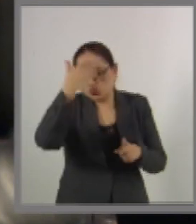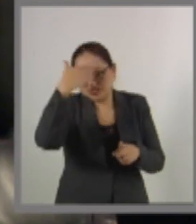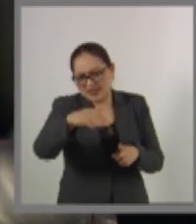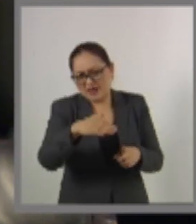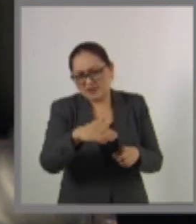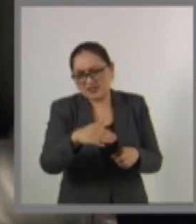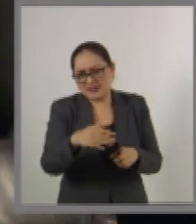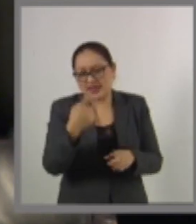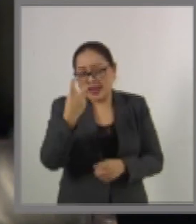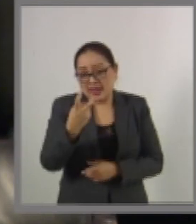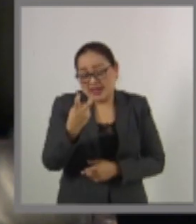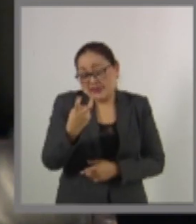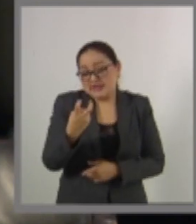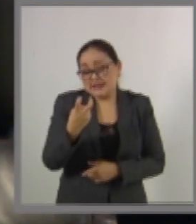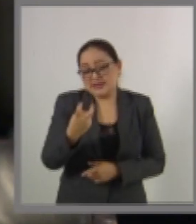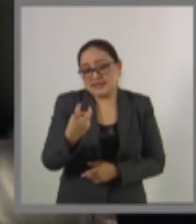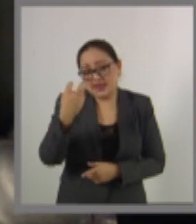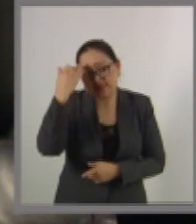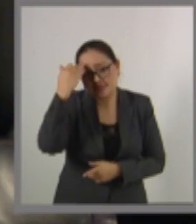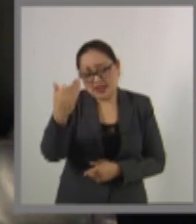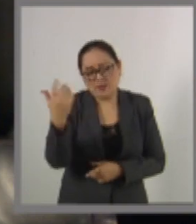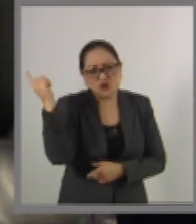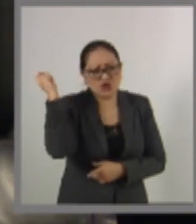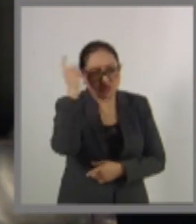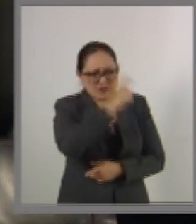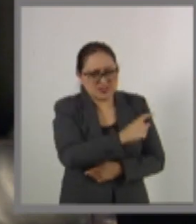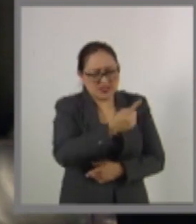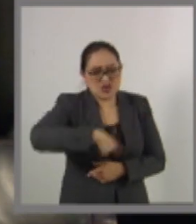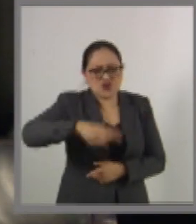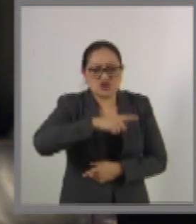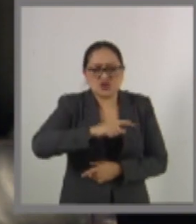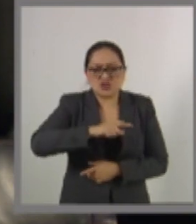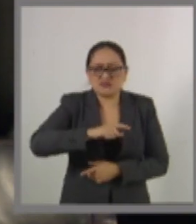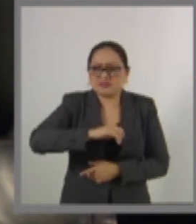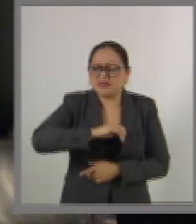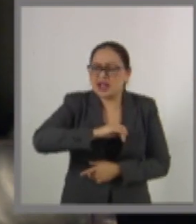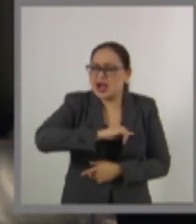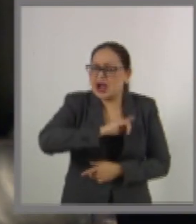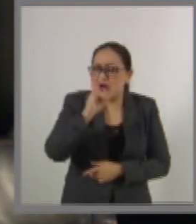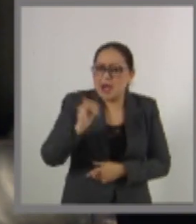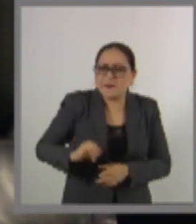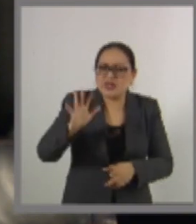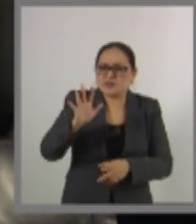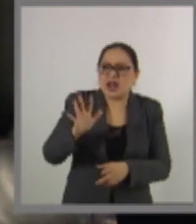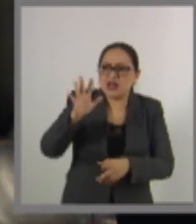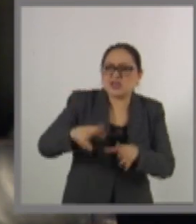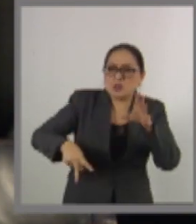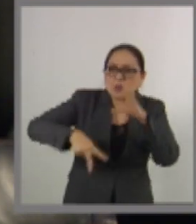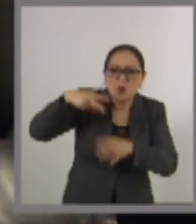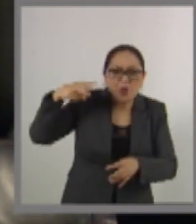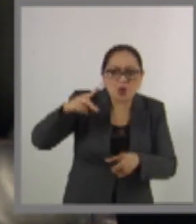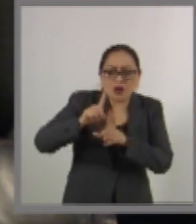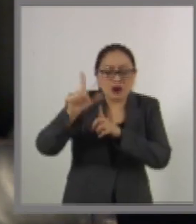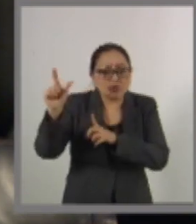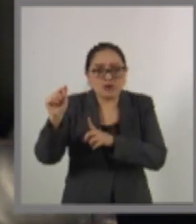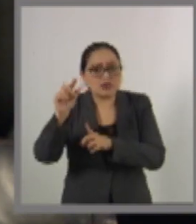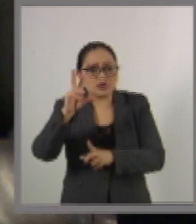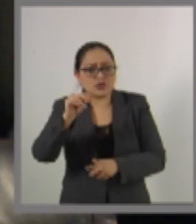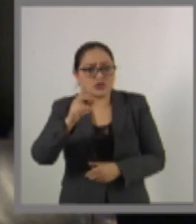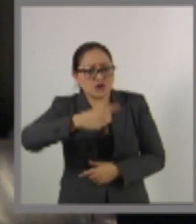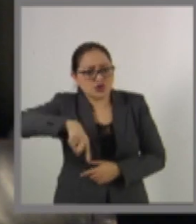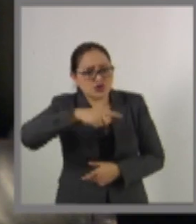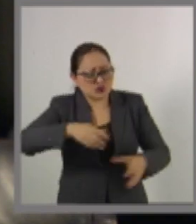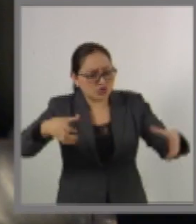esos difíciles momentos jamás estuviste ausente. Nosotros, tu grupo,